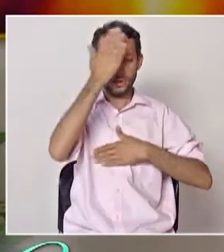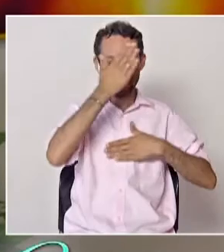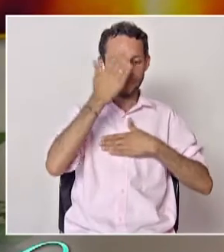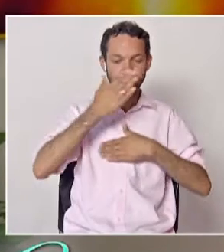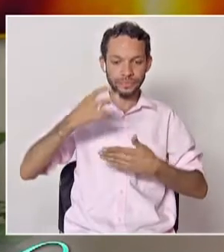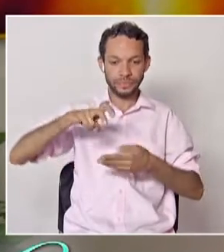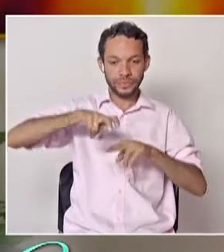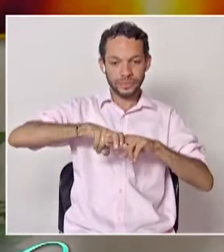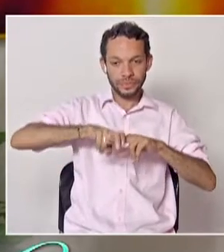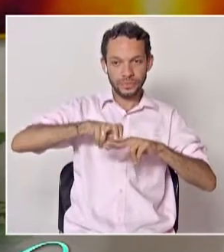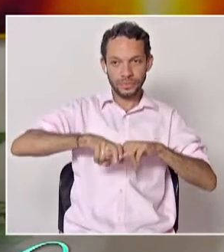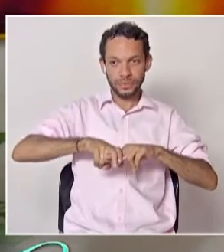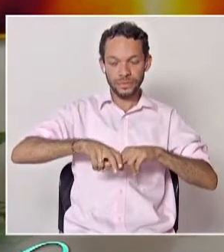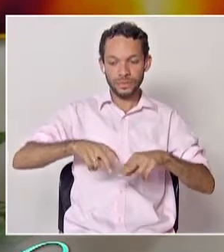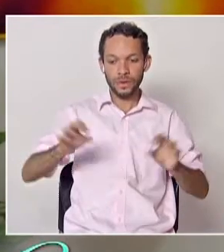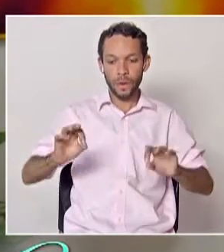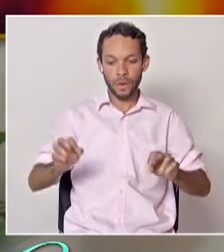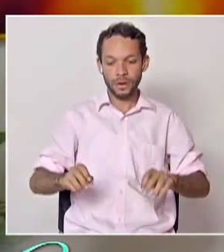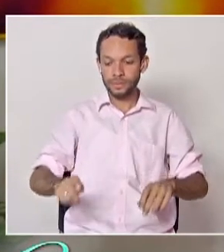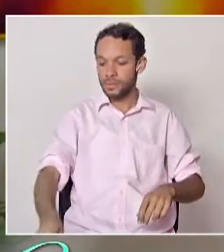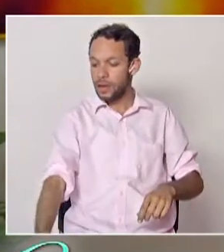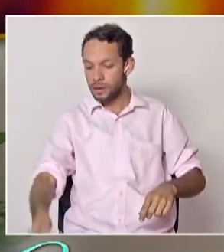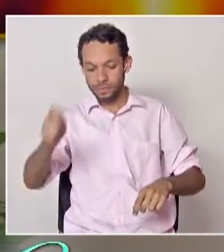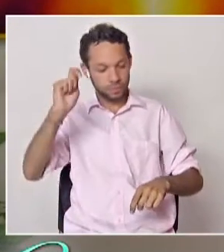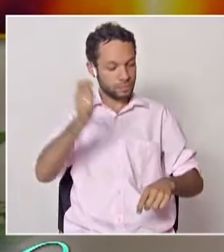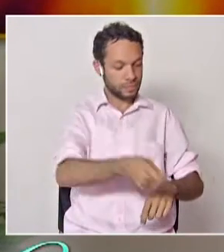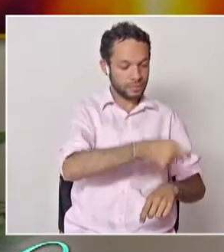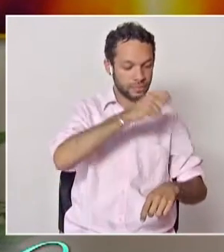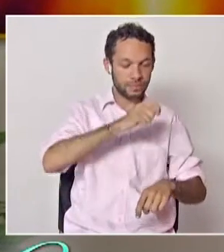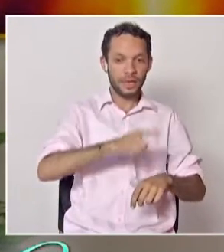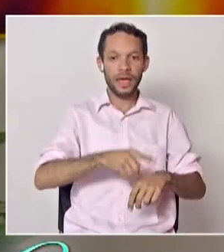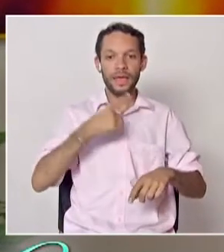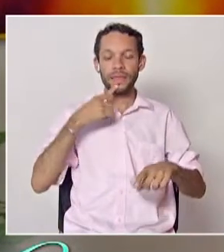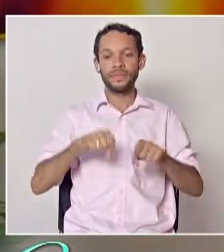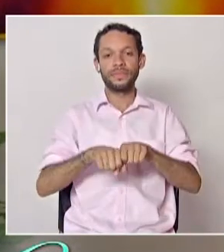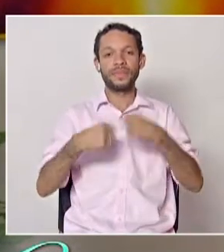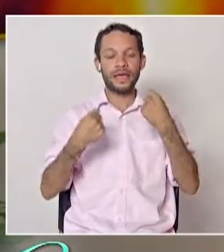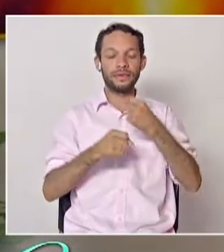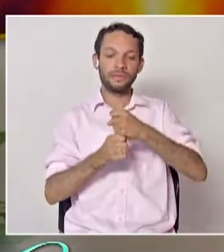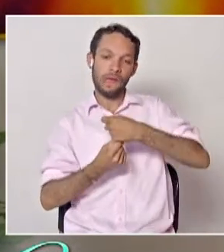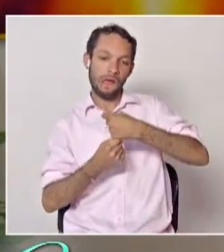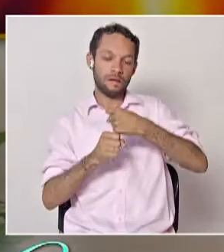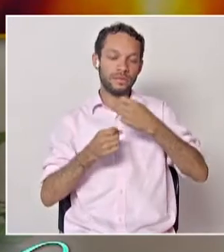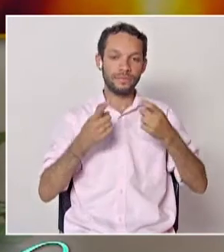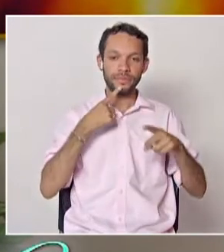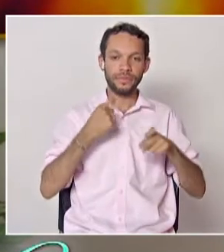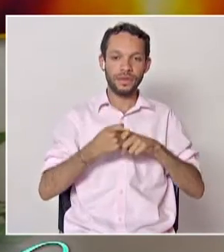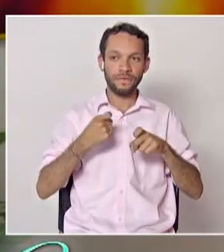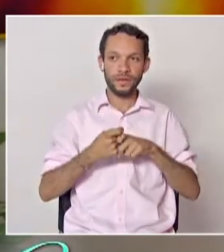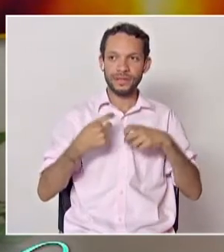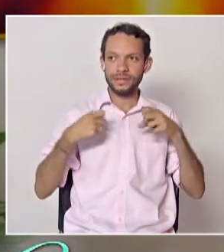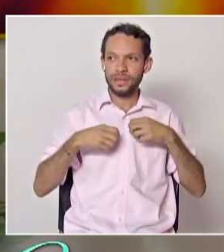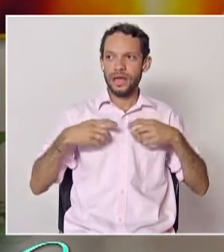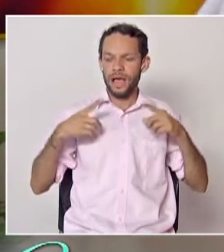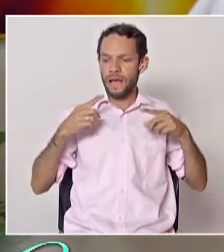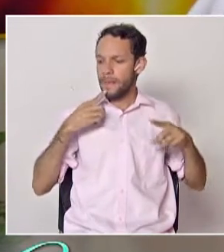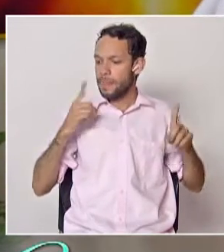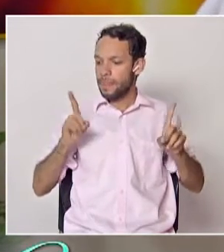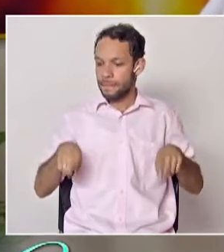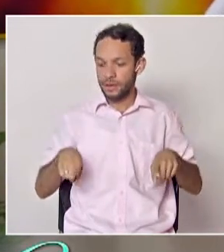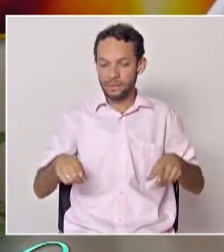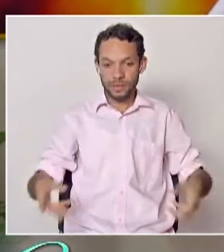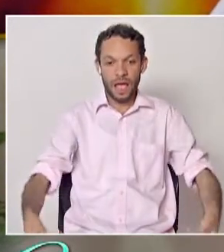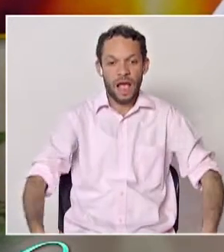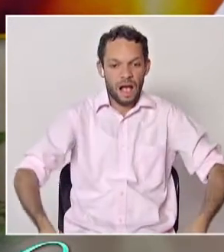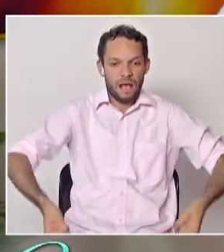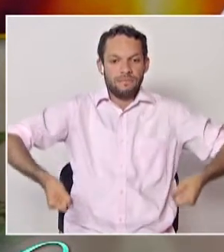tener una silla o de tirarse al piso para poderse enjabonar, y ahí es donde daña la columna. Y lo mismo pasa con la persona ya que está levantando la